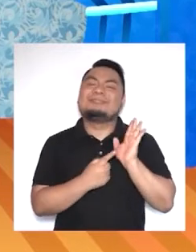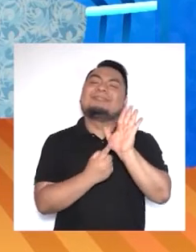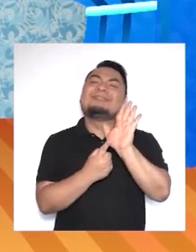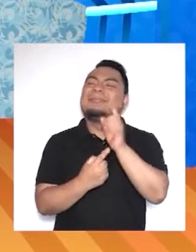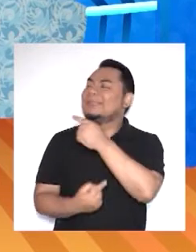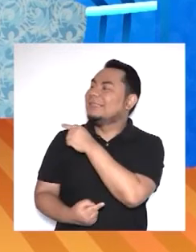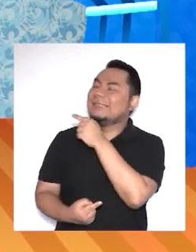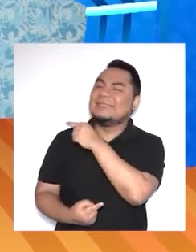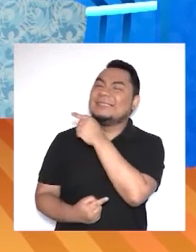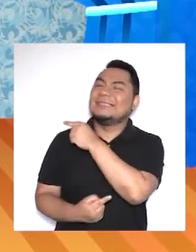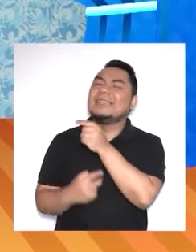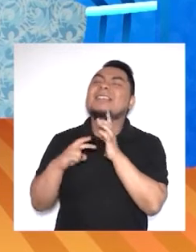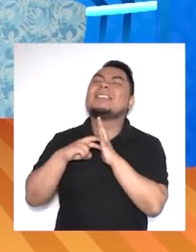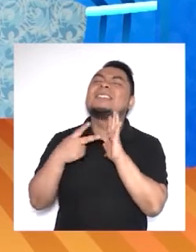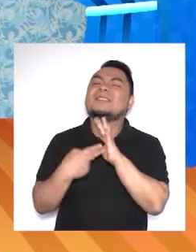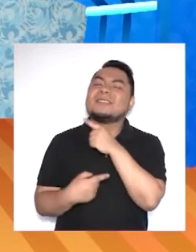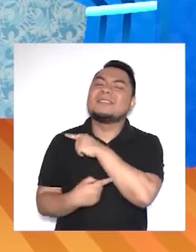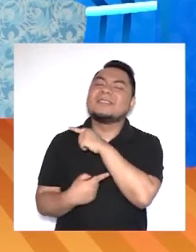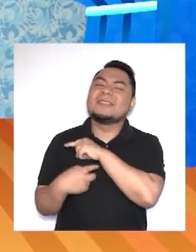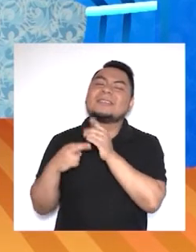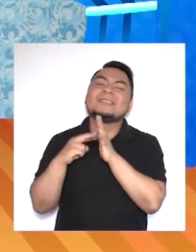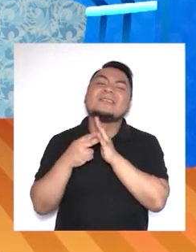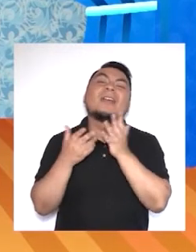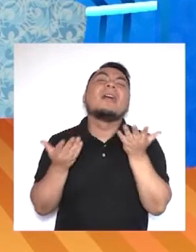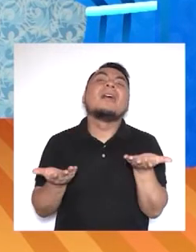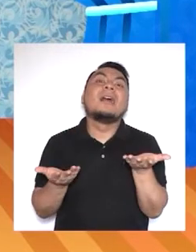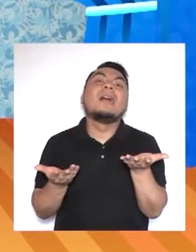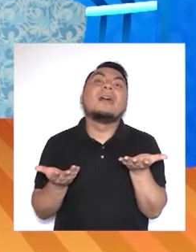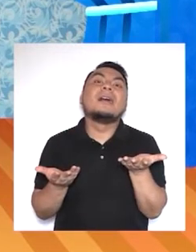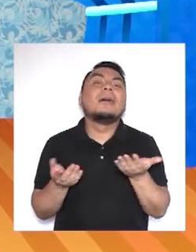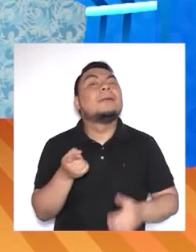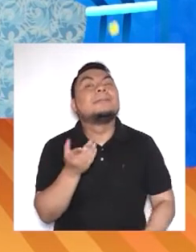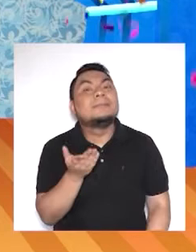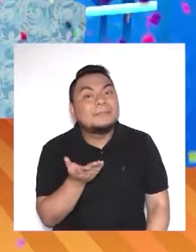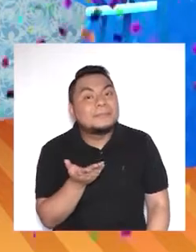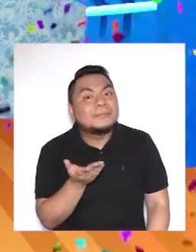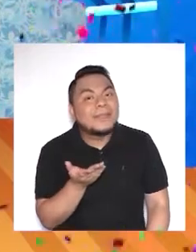¿Qué significa esta señal, niñas y niños?